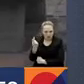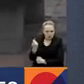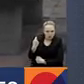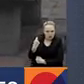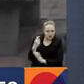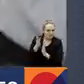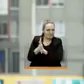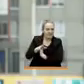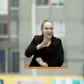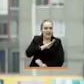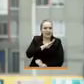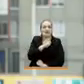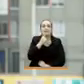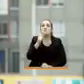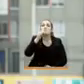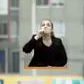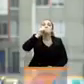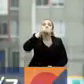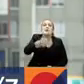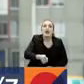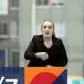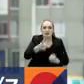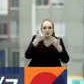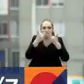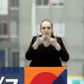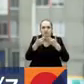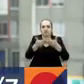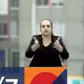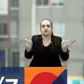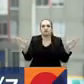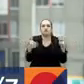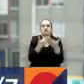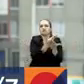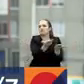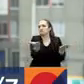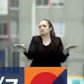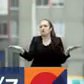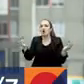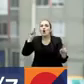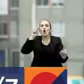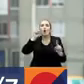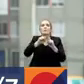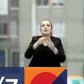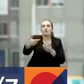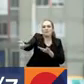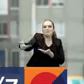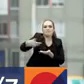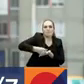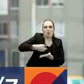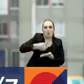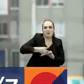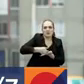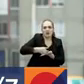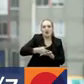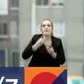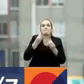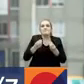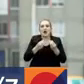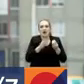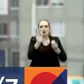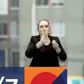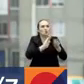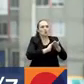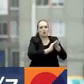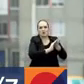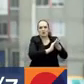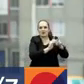que mañana abrirá la apertura de la licitación para el mantenimiento y reparación también de puertas de Transmilenio en